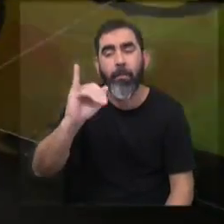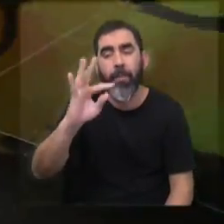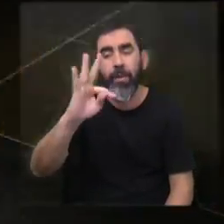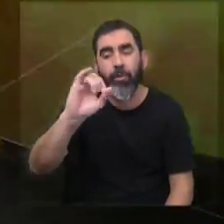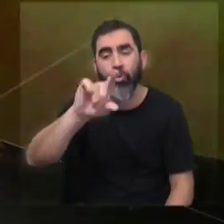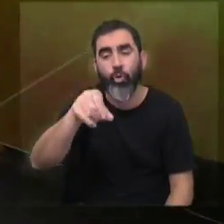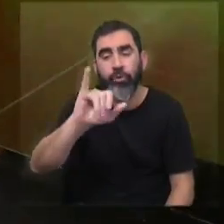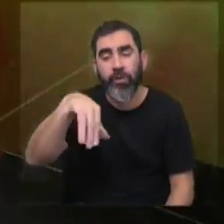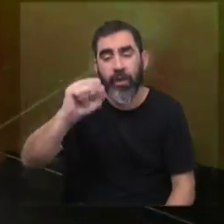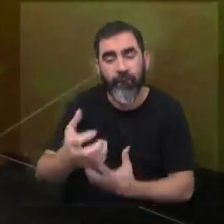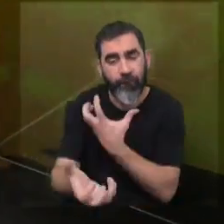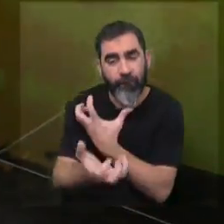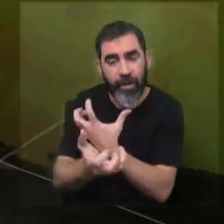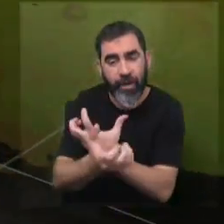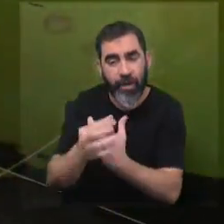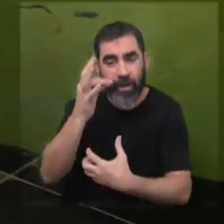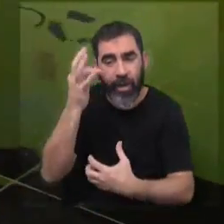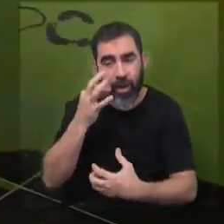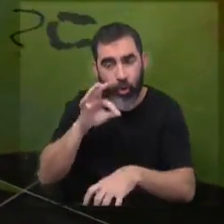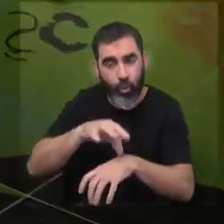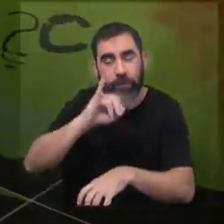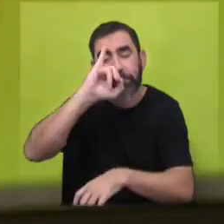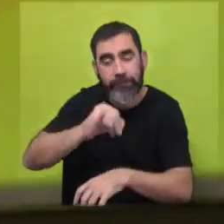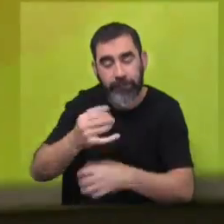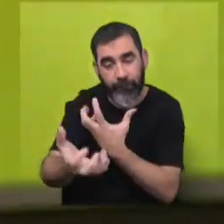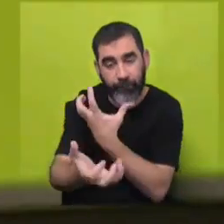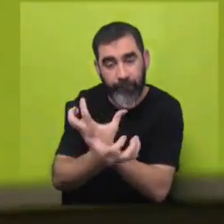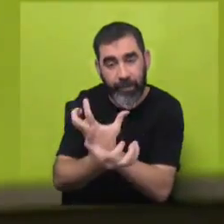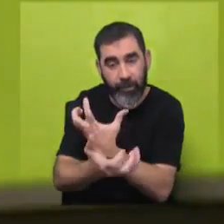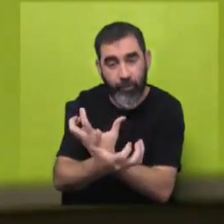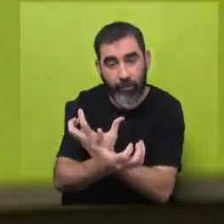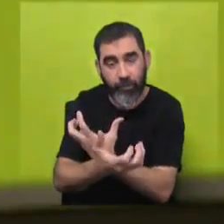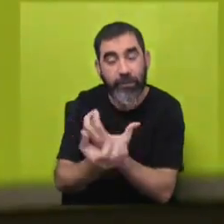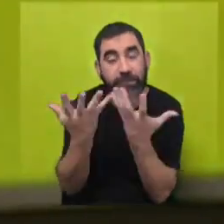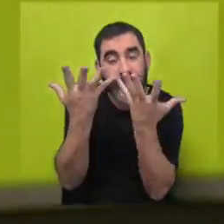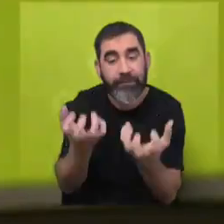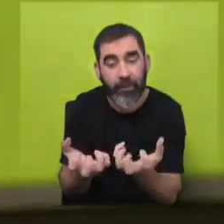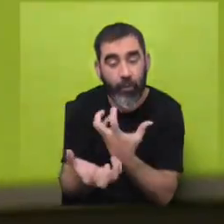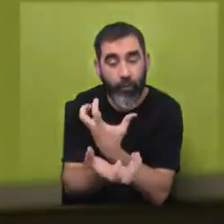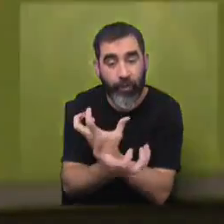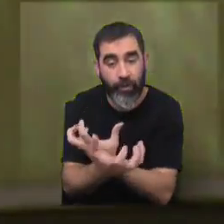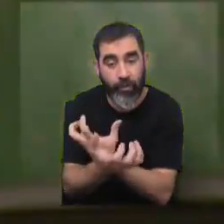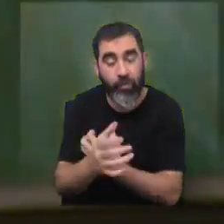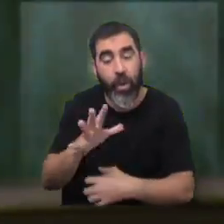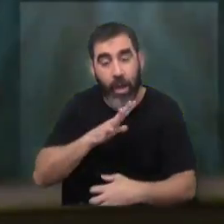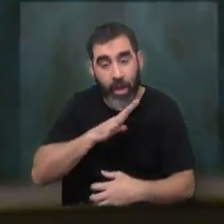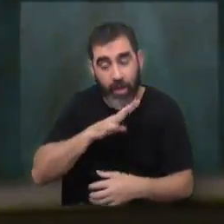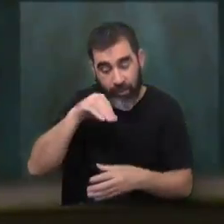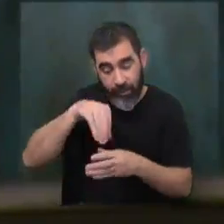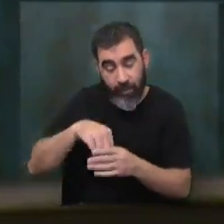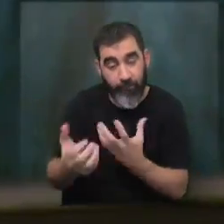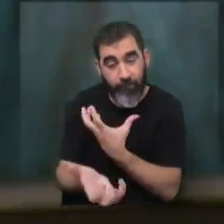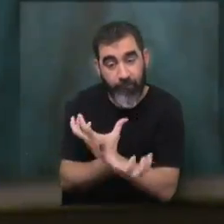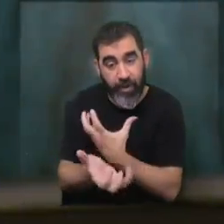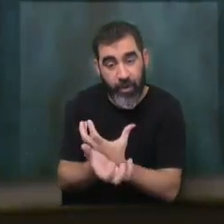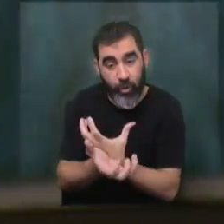abejas? La apitoxina, sí, efectivamente, es el veneno de las abejas. Es el veneno seco. Las abejas tienen dentro de su saco veneno